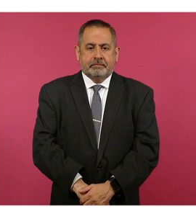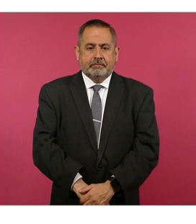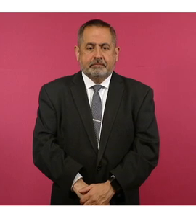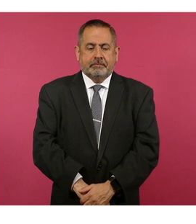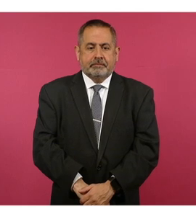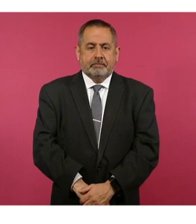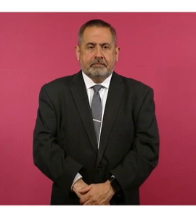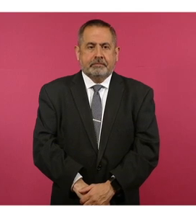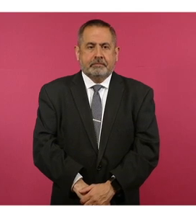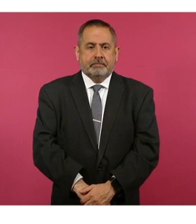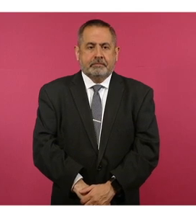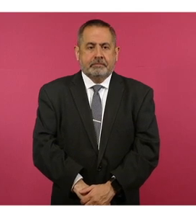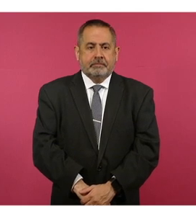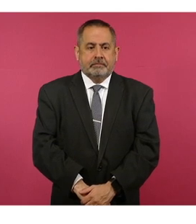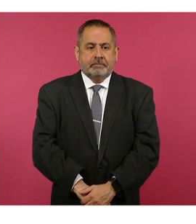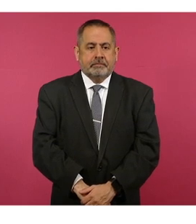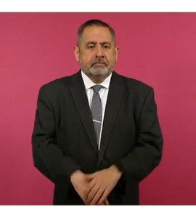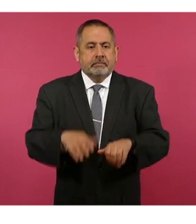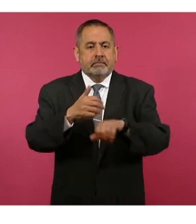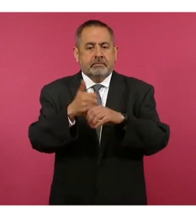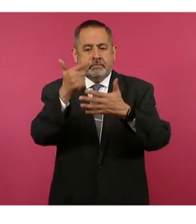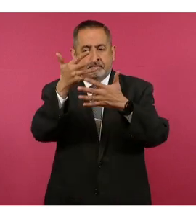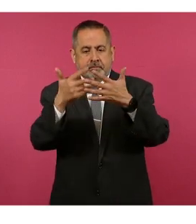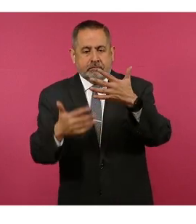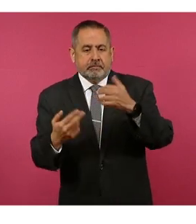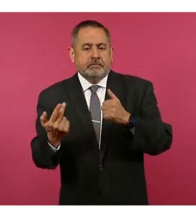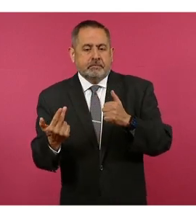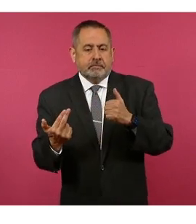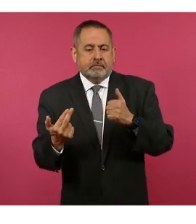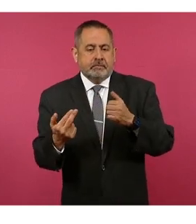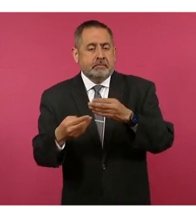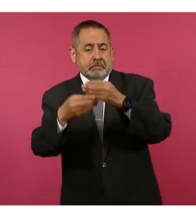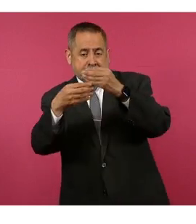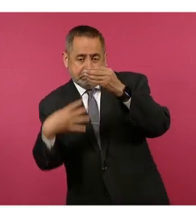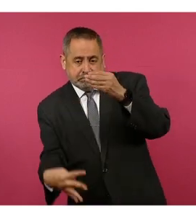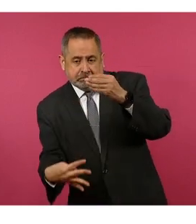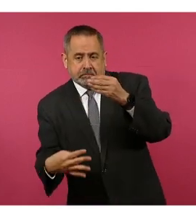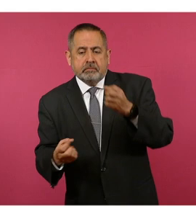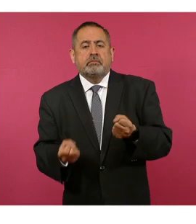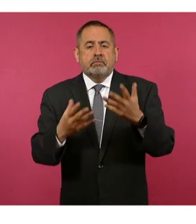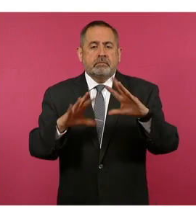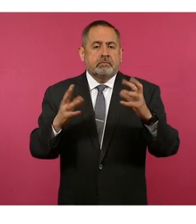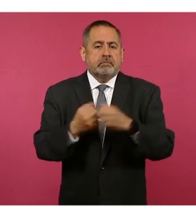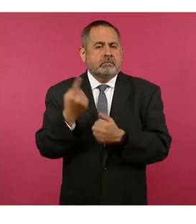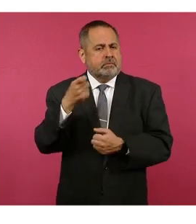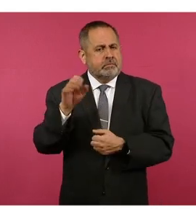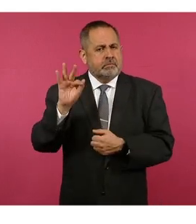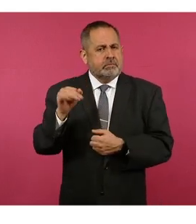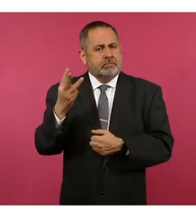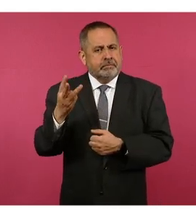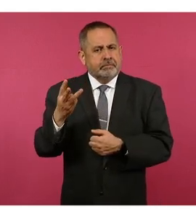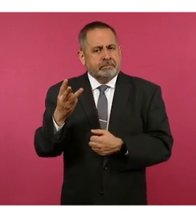lugar 25 pues son 143 ¿no?